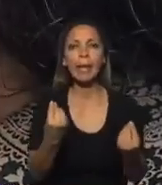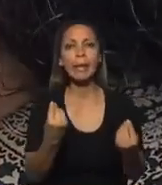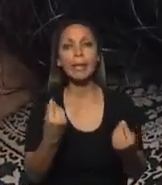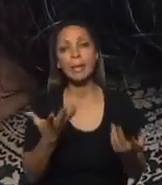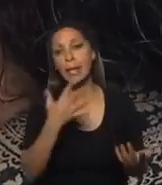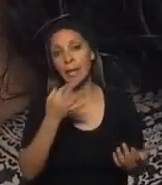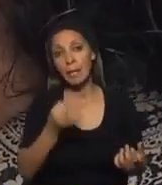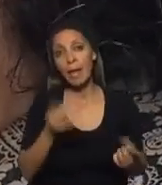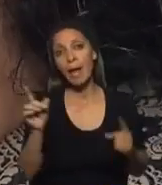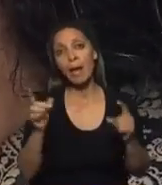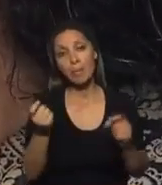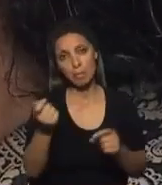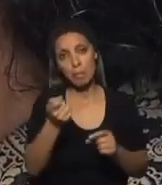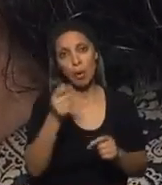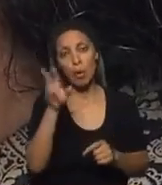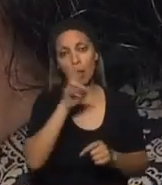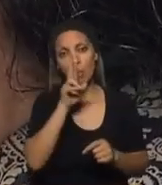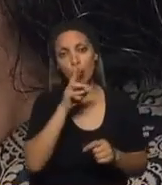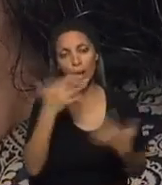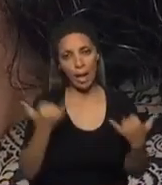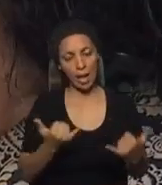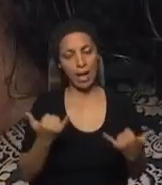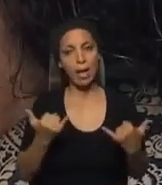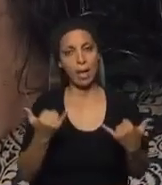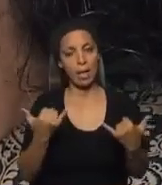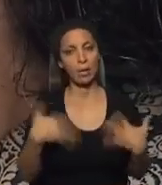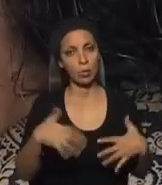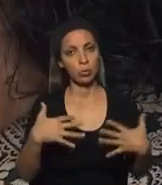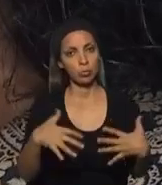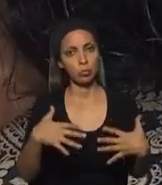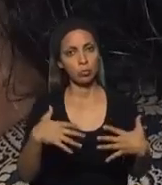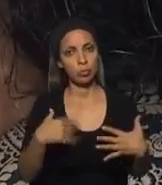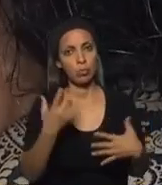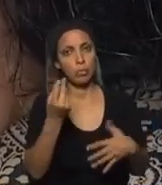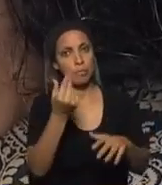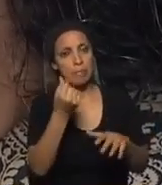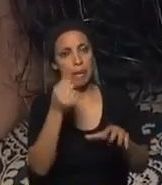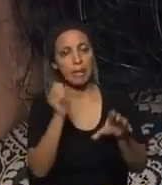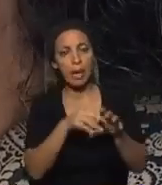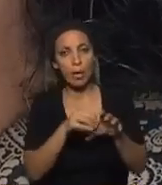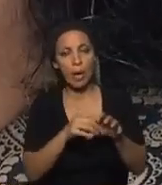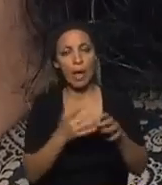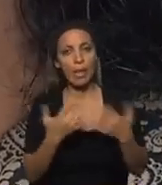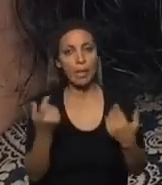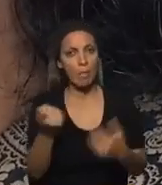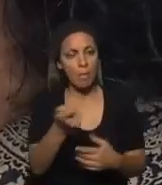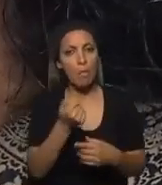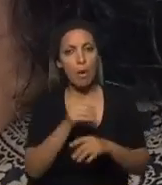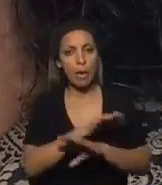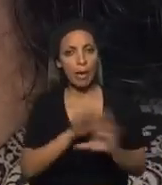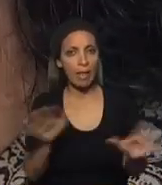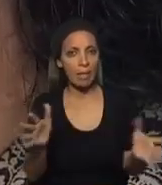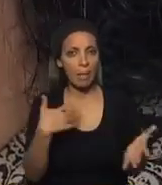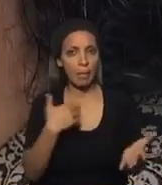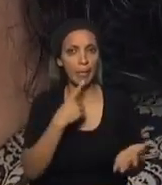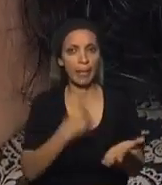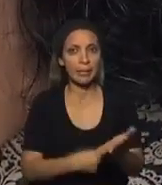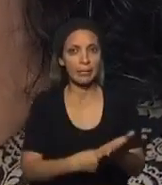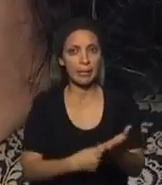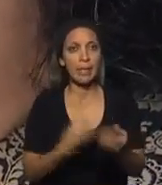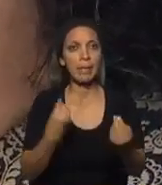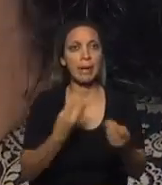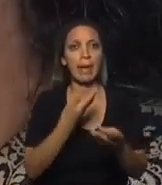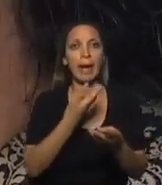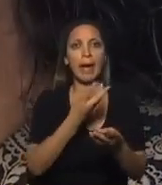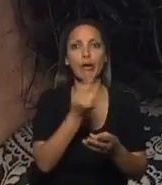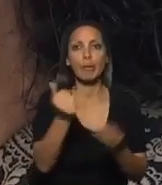muy pocas mujeres porque pocas son las que tienen una cantidad de dinero tal que puede implicar una inversión o que puede